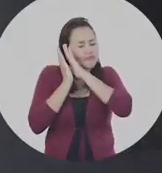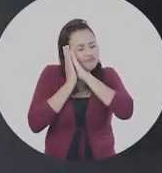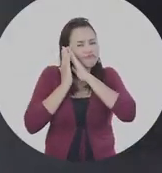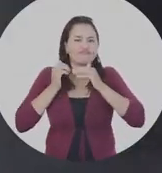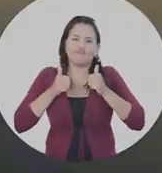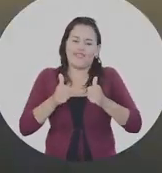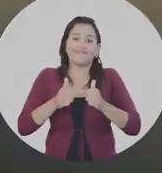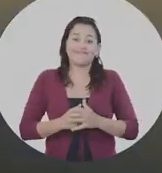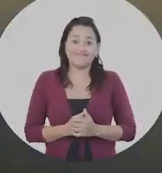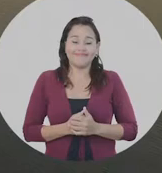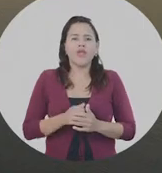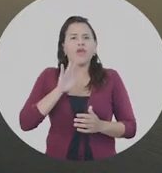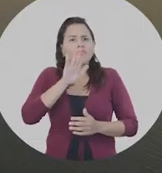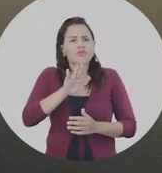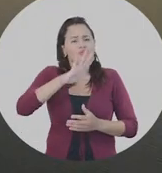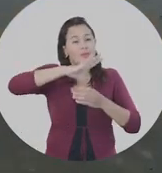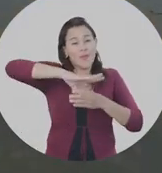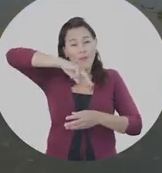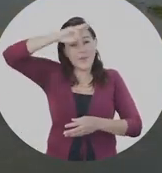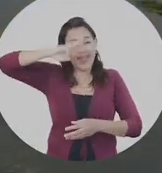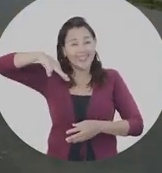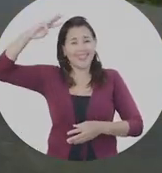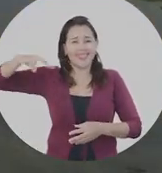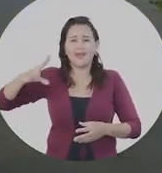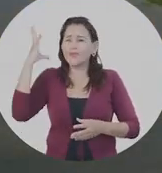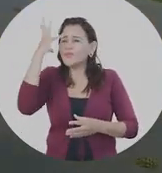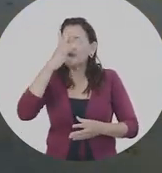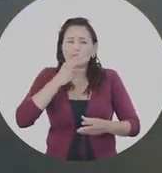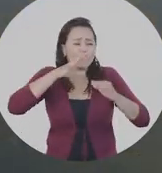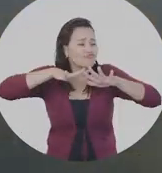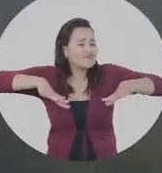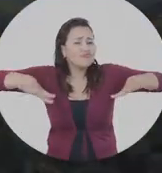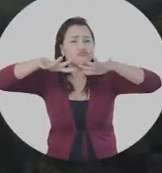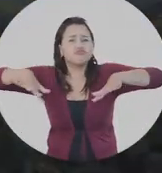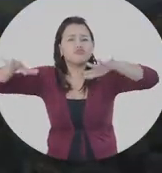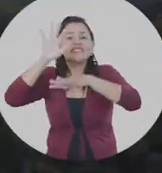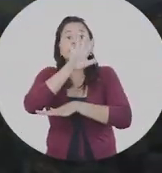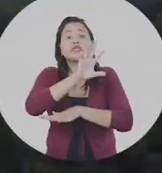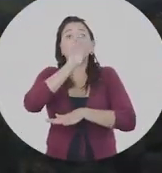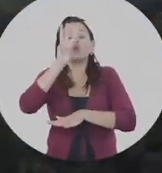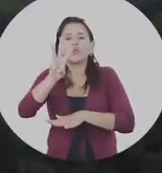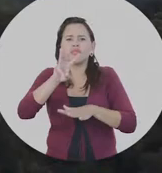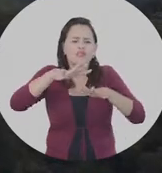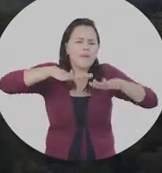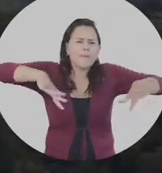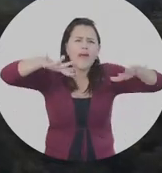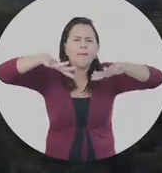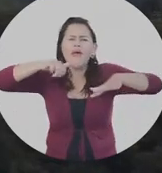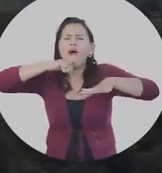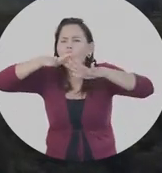majestuosa belleza que nos ofrecen sus 53 ciénagas, la imponente Sierra Nevada de Santa